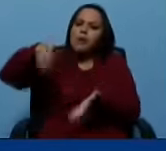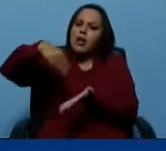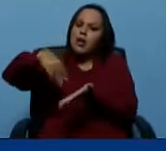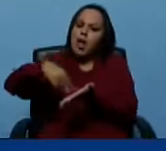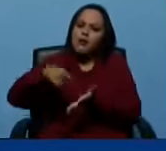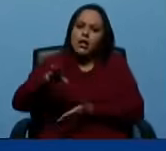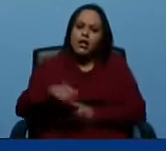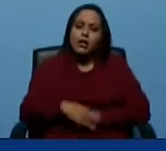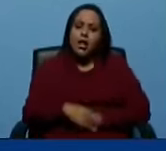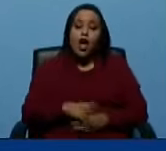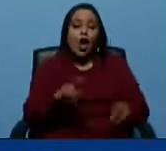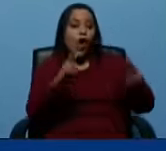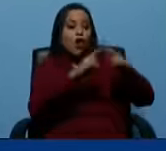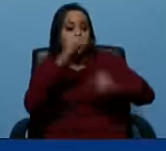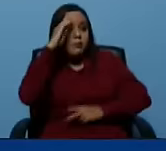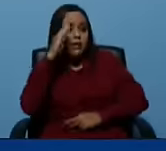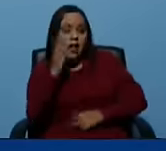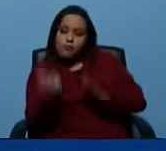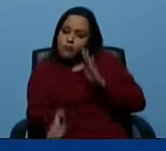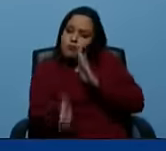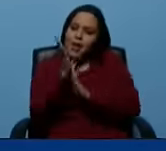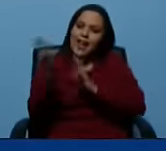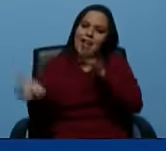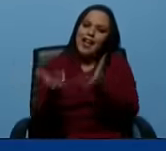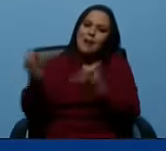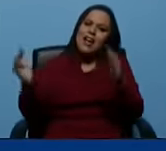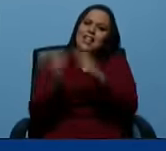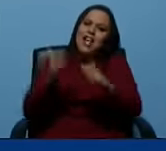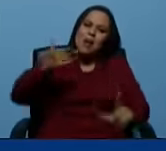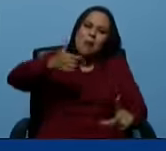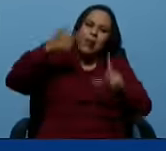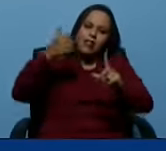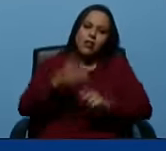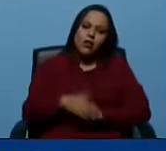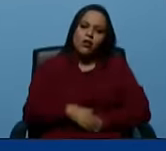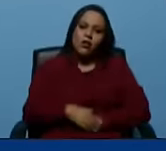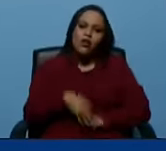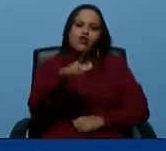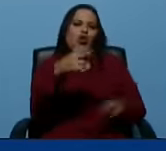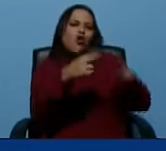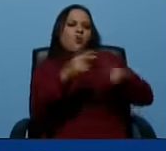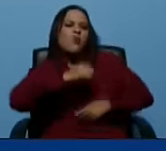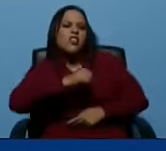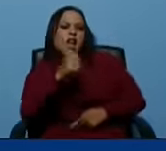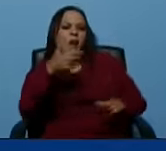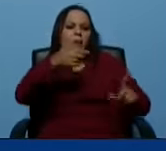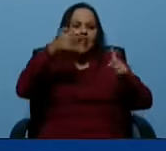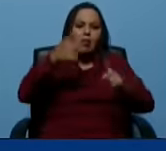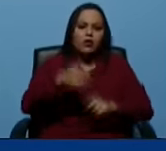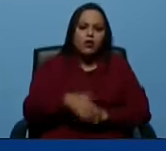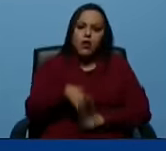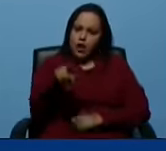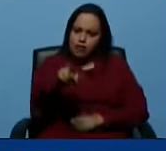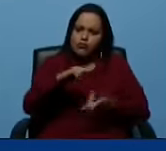Si conoces un militar, sal y quémale la casa, mátalo. Si conoces un policía, mátalo. Eso se llama